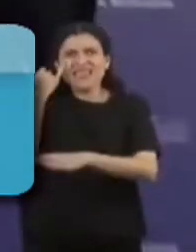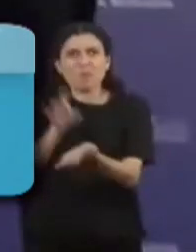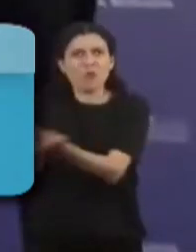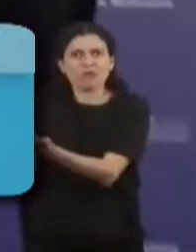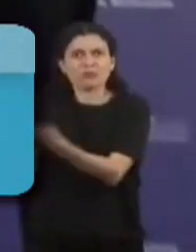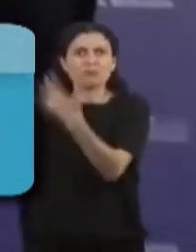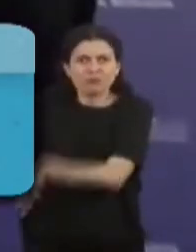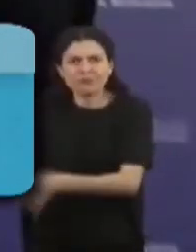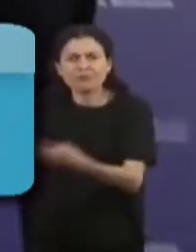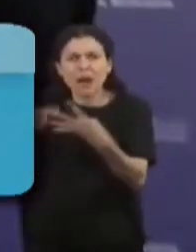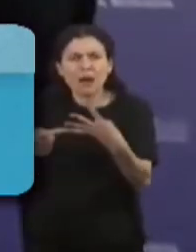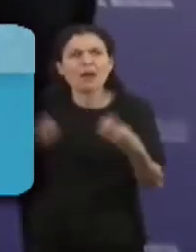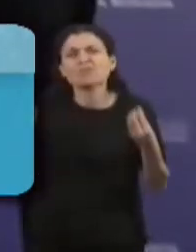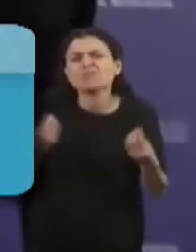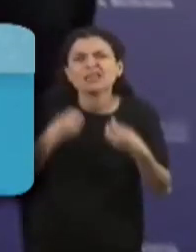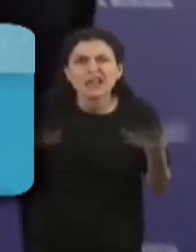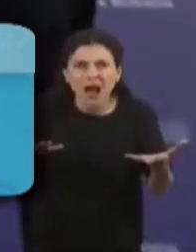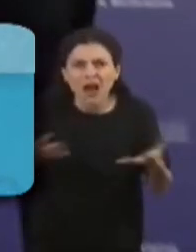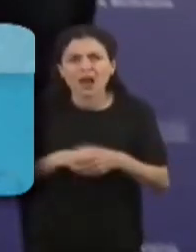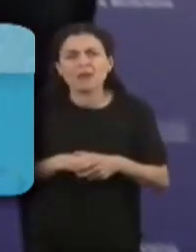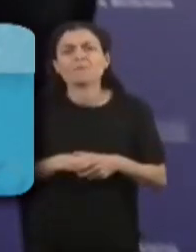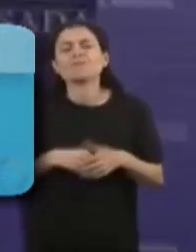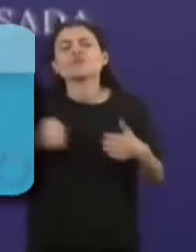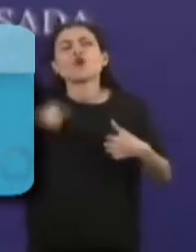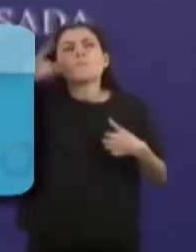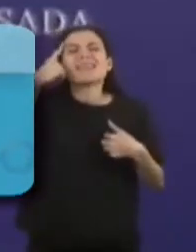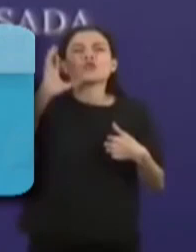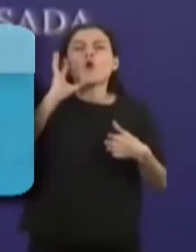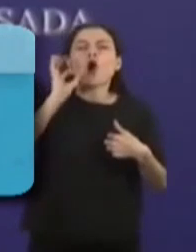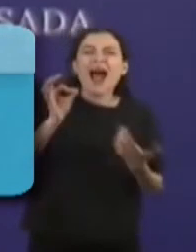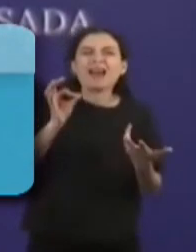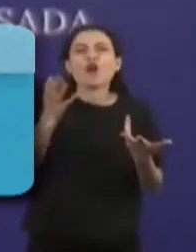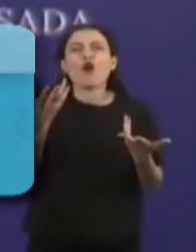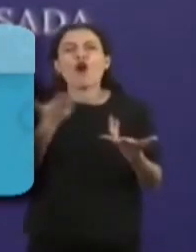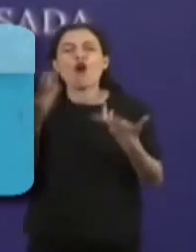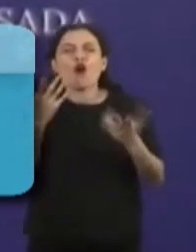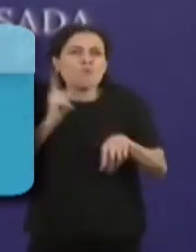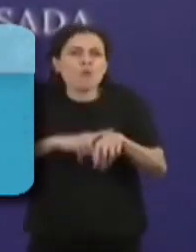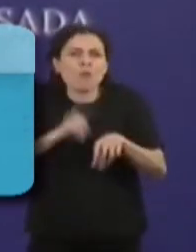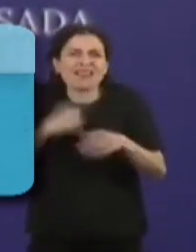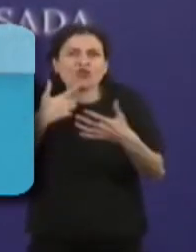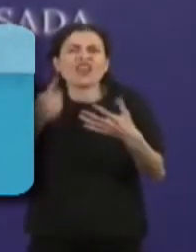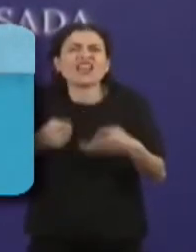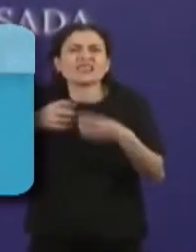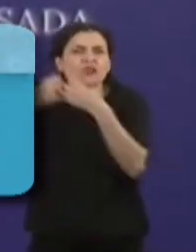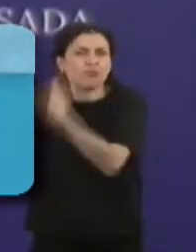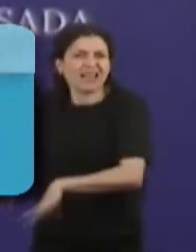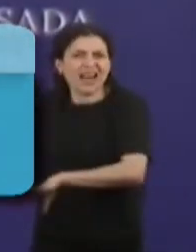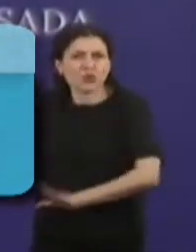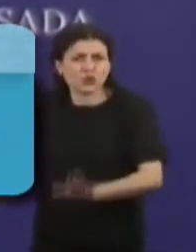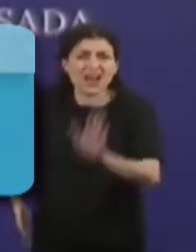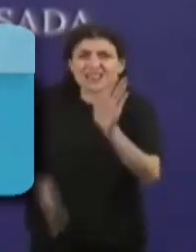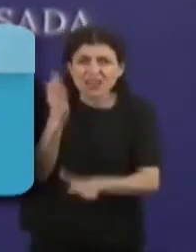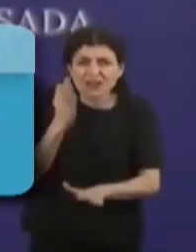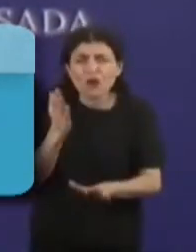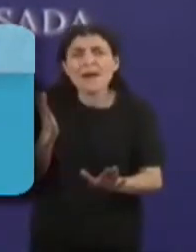A ver, repercusión... No creo que tenga ninguna más que la que es obvia en la salida de un funcionario de